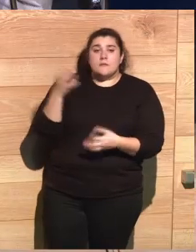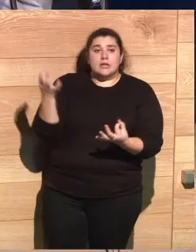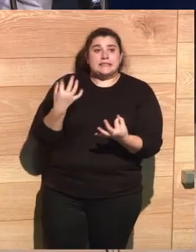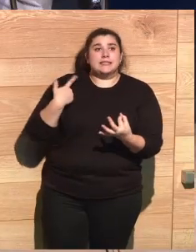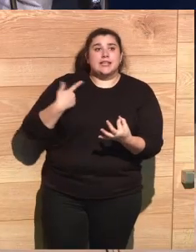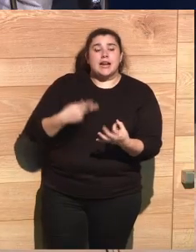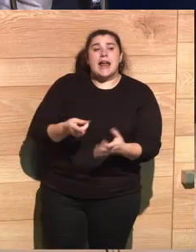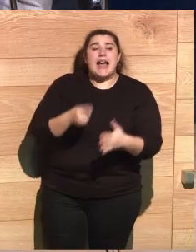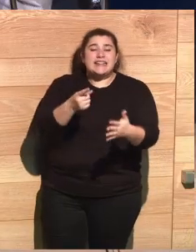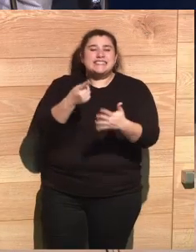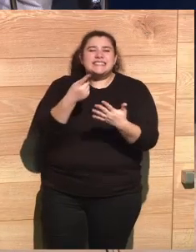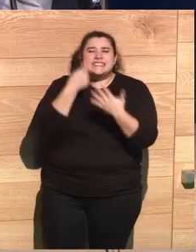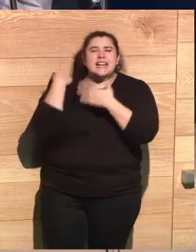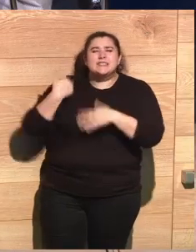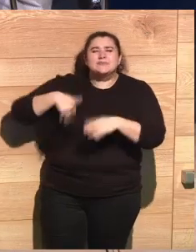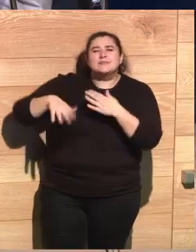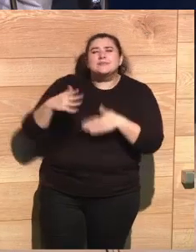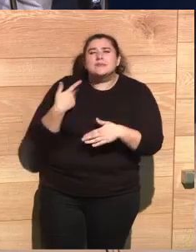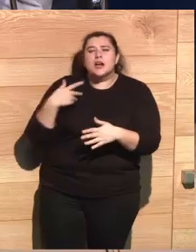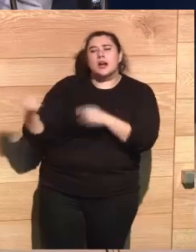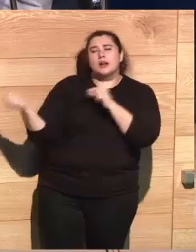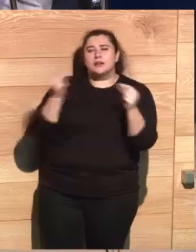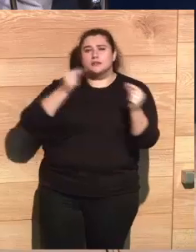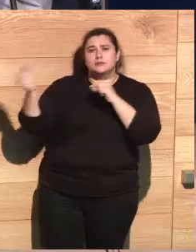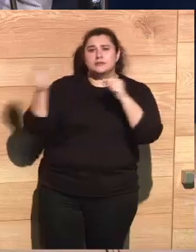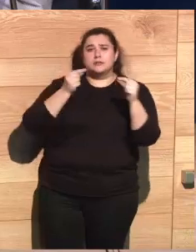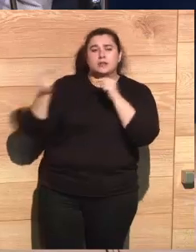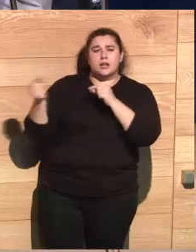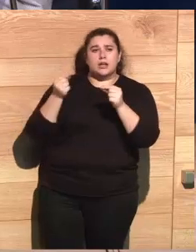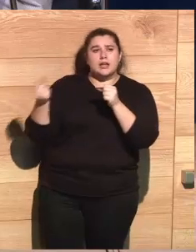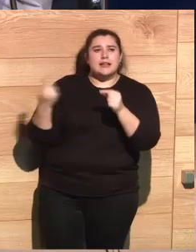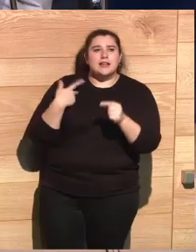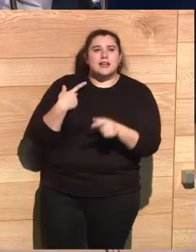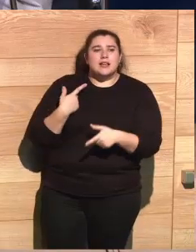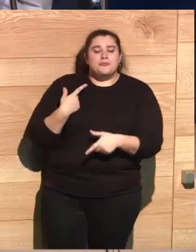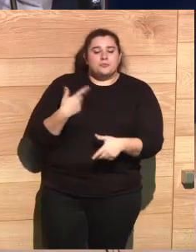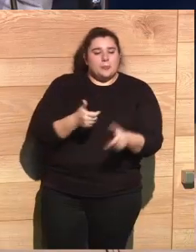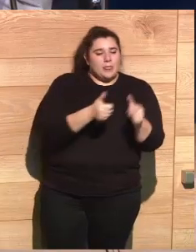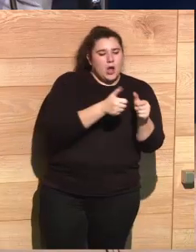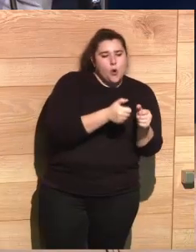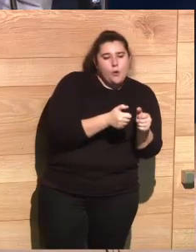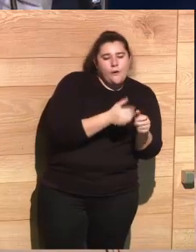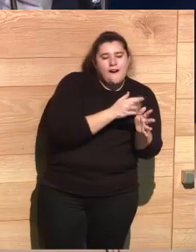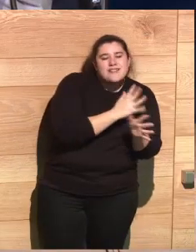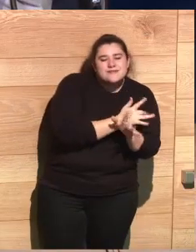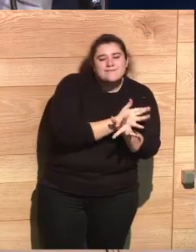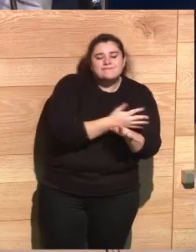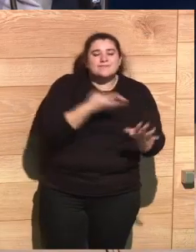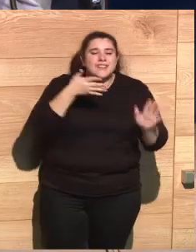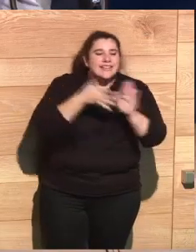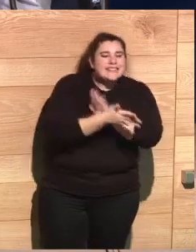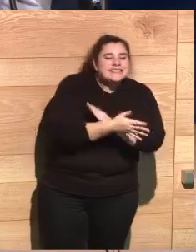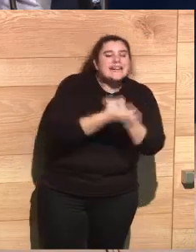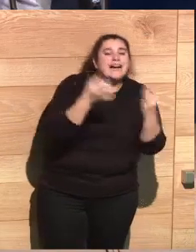últimas 6 horas en las que hemos estado discutiendo sin parar, se ha vuelto muy difícil determinar qué es un juego y qué no.